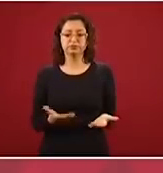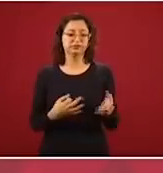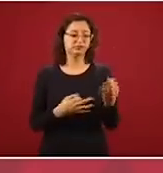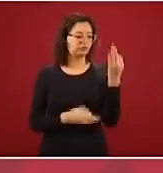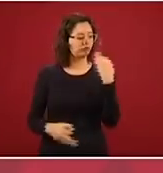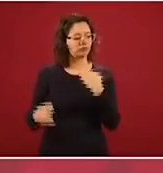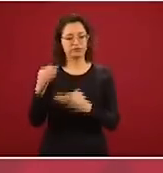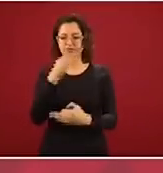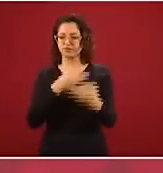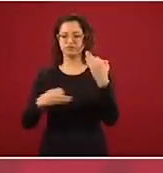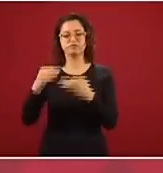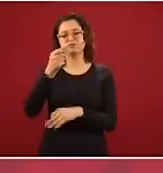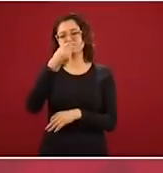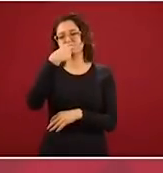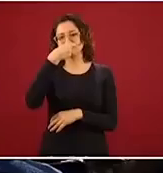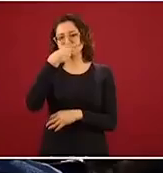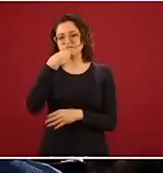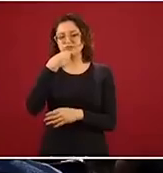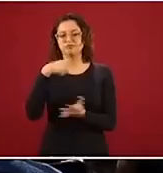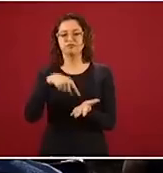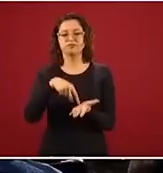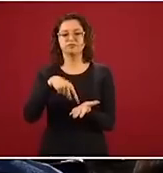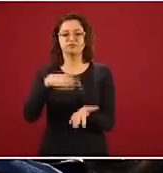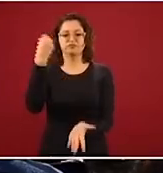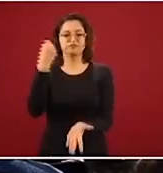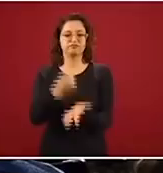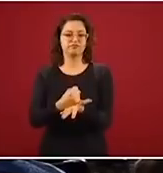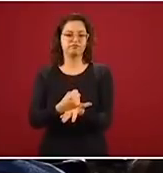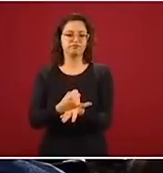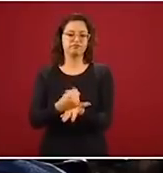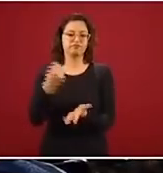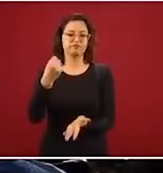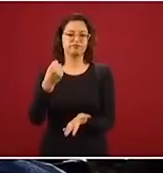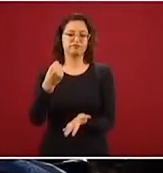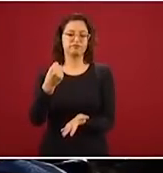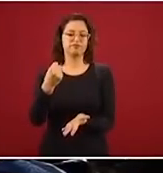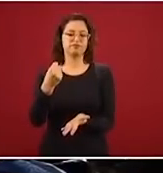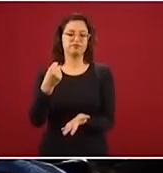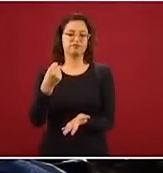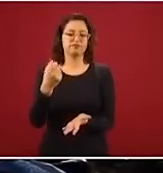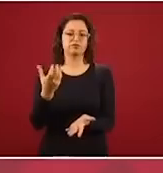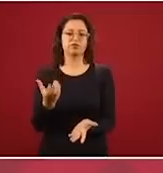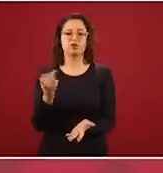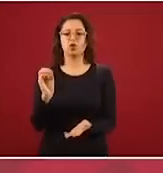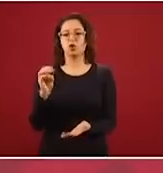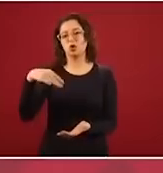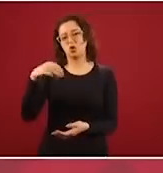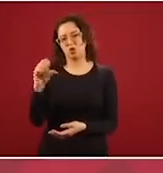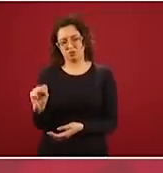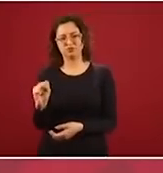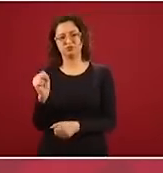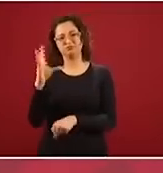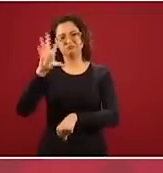todas las medicinas traen la autorización de la Organización Mundial de la